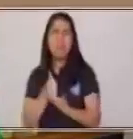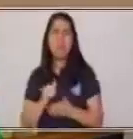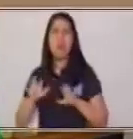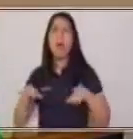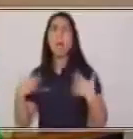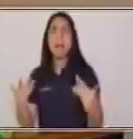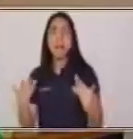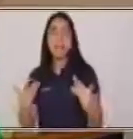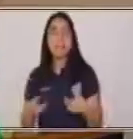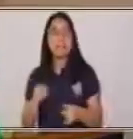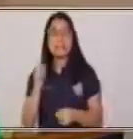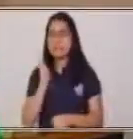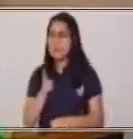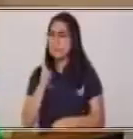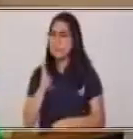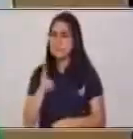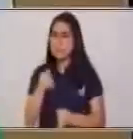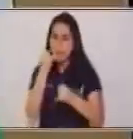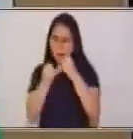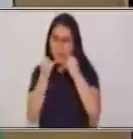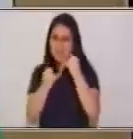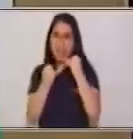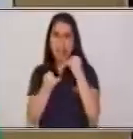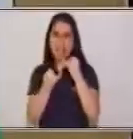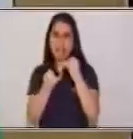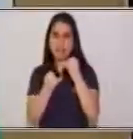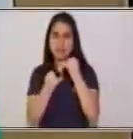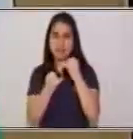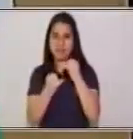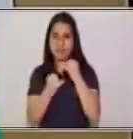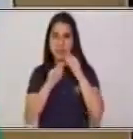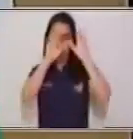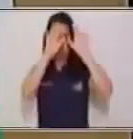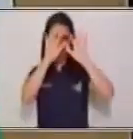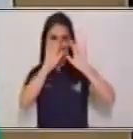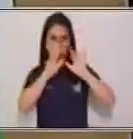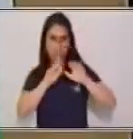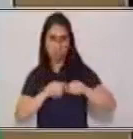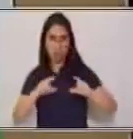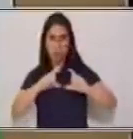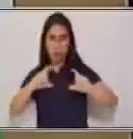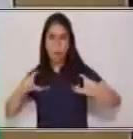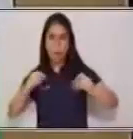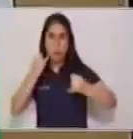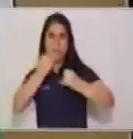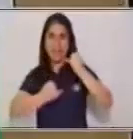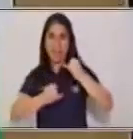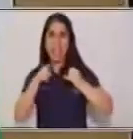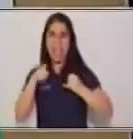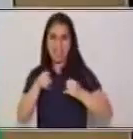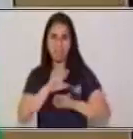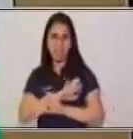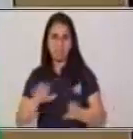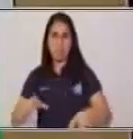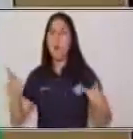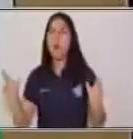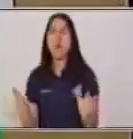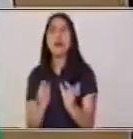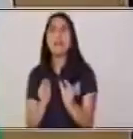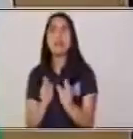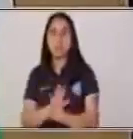que ponen el último punto, la última explicación de lo que nosotros estamos leyendo. Por lo